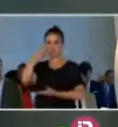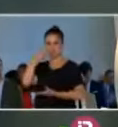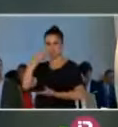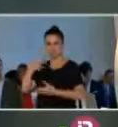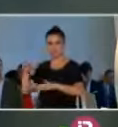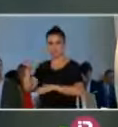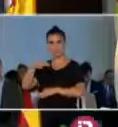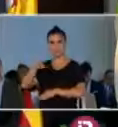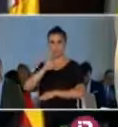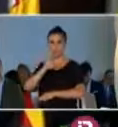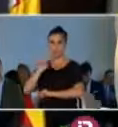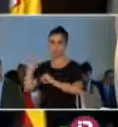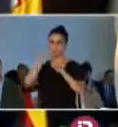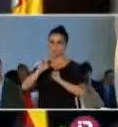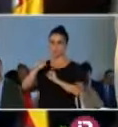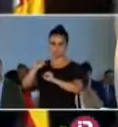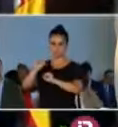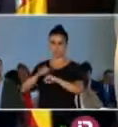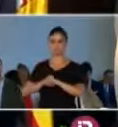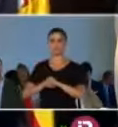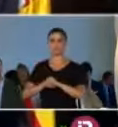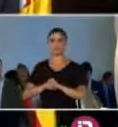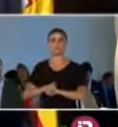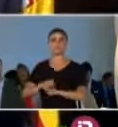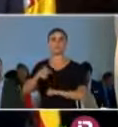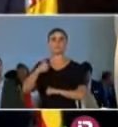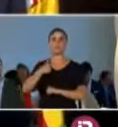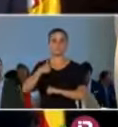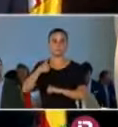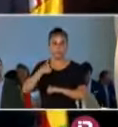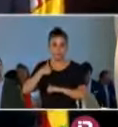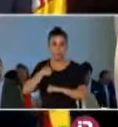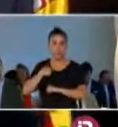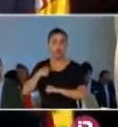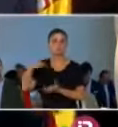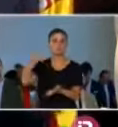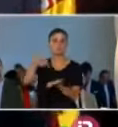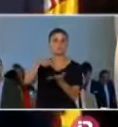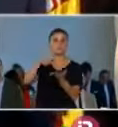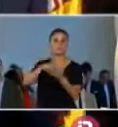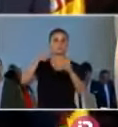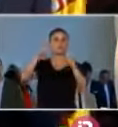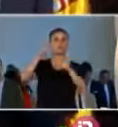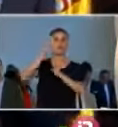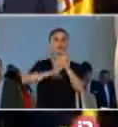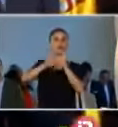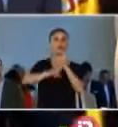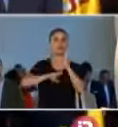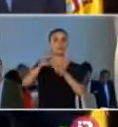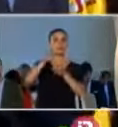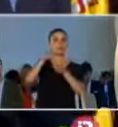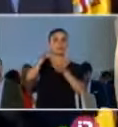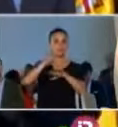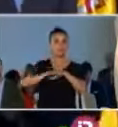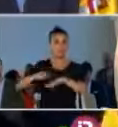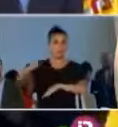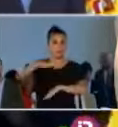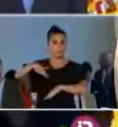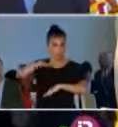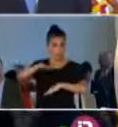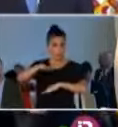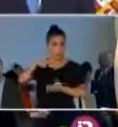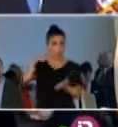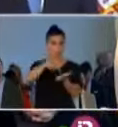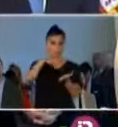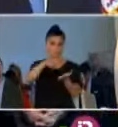estas islas. Reclamaré acelerar la aprobación del nuevo régimen fiscal para Baleares con toda la fuerza que me da saber